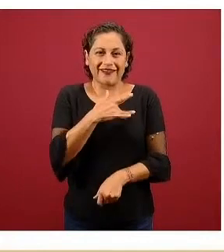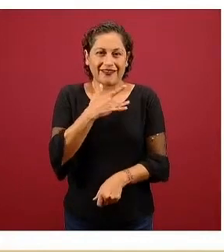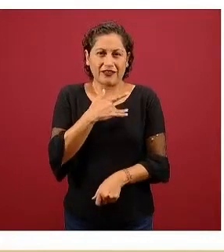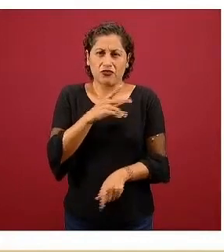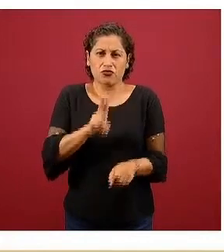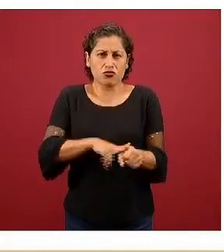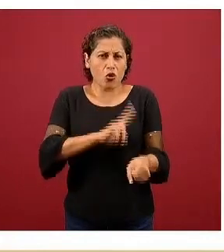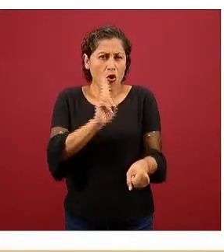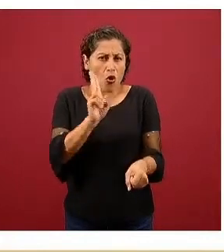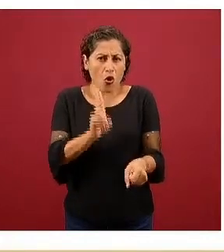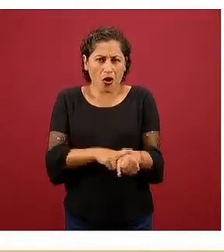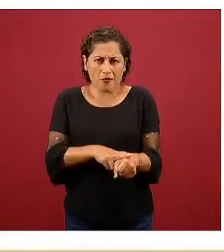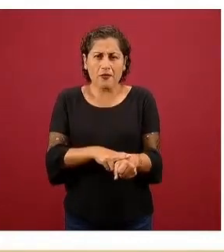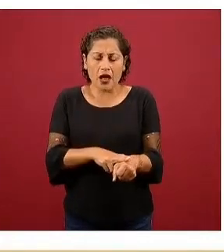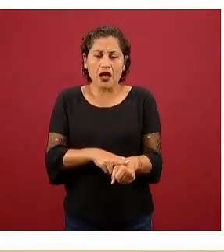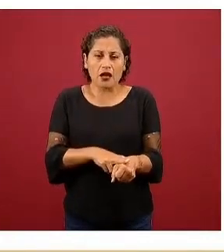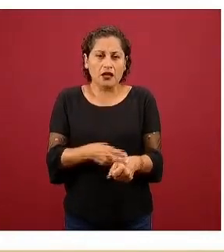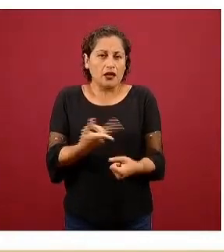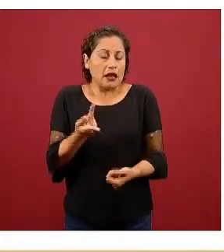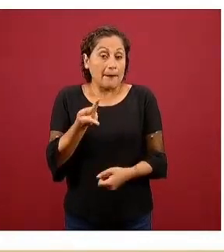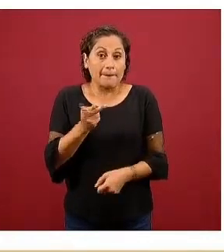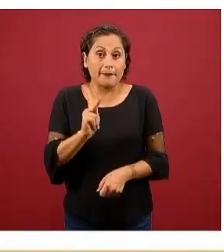y que son secundarios o que son